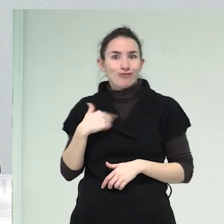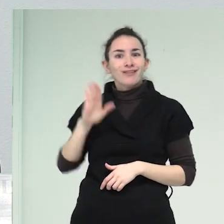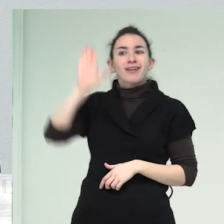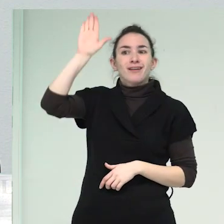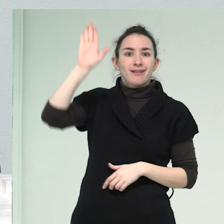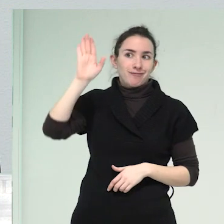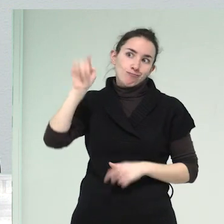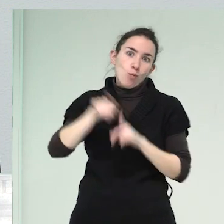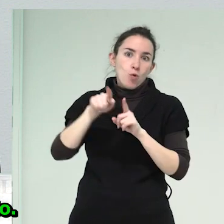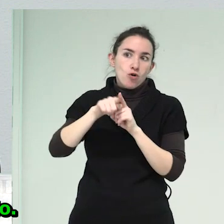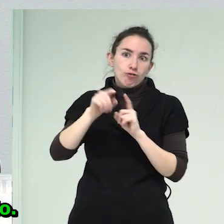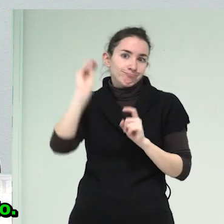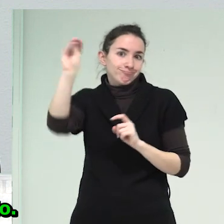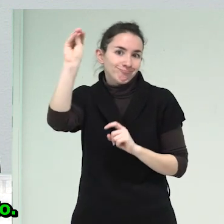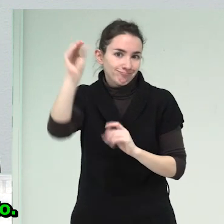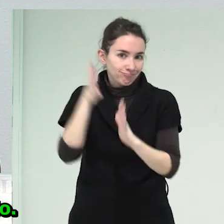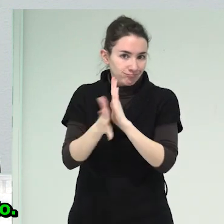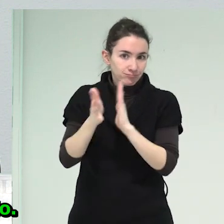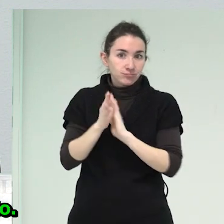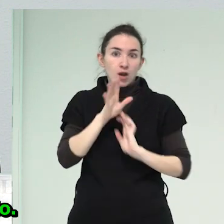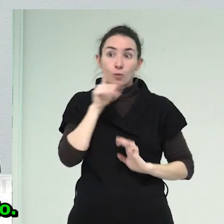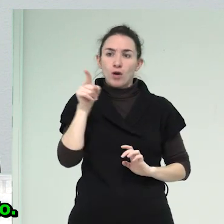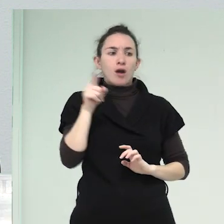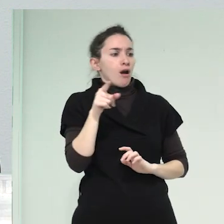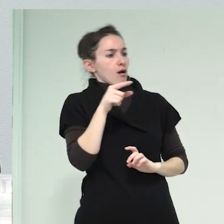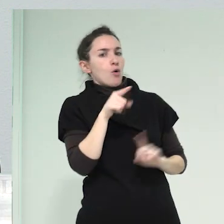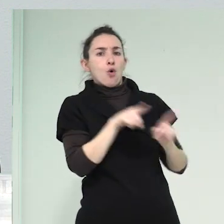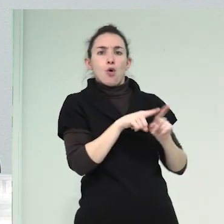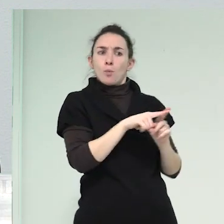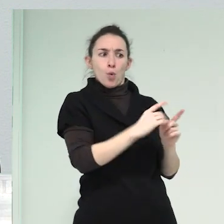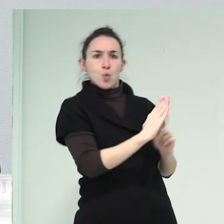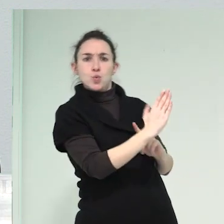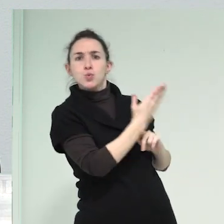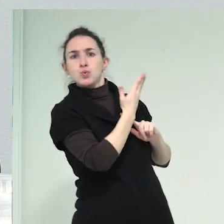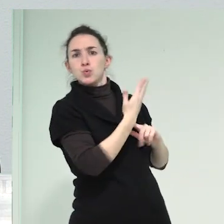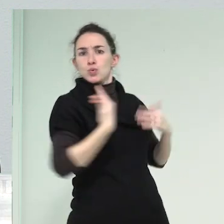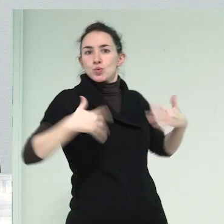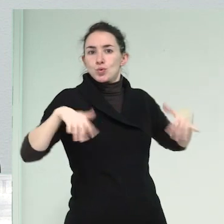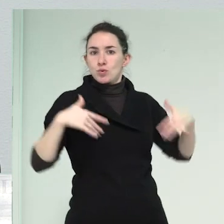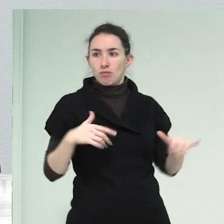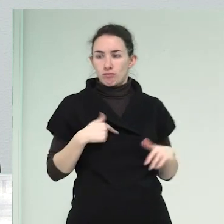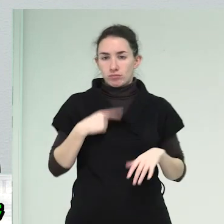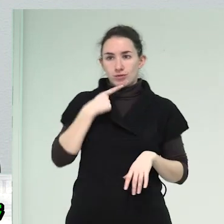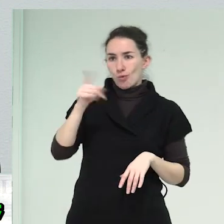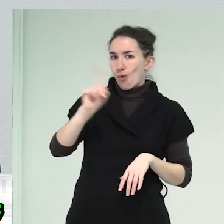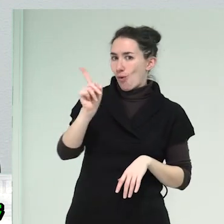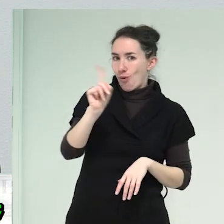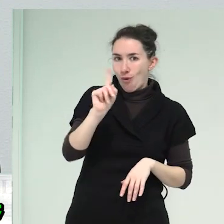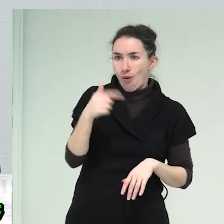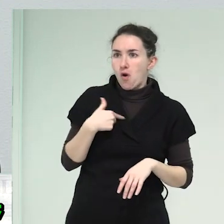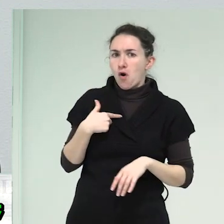esta apreciación, porque para ella me dijo que yo la estaba retando. Yo no entendí, que yo nada más le estaba diciendo